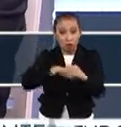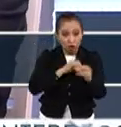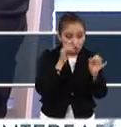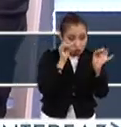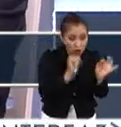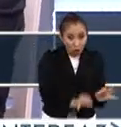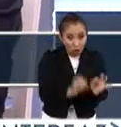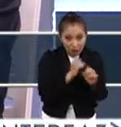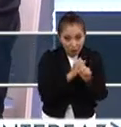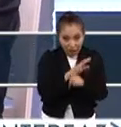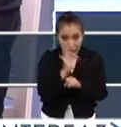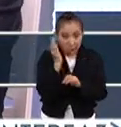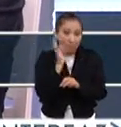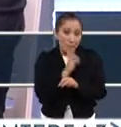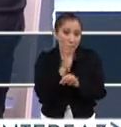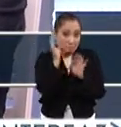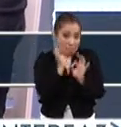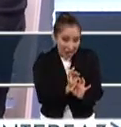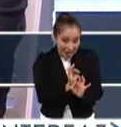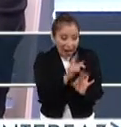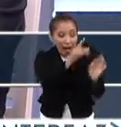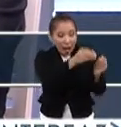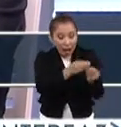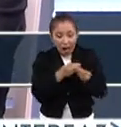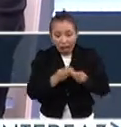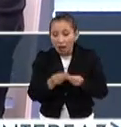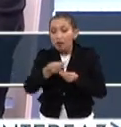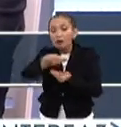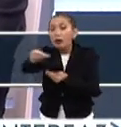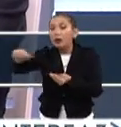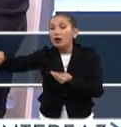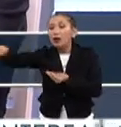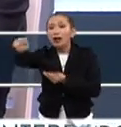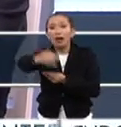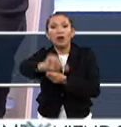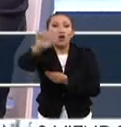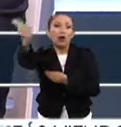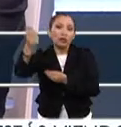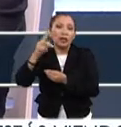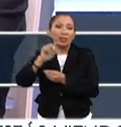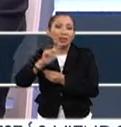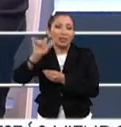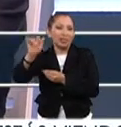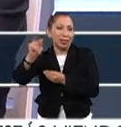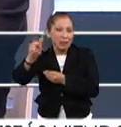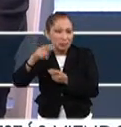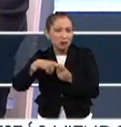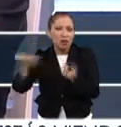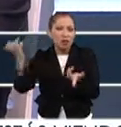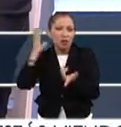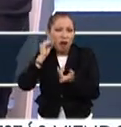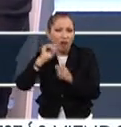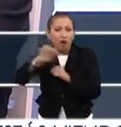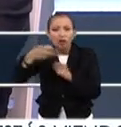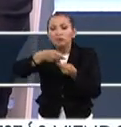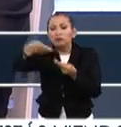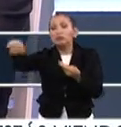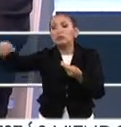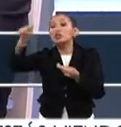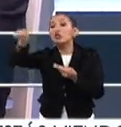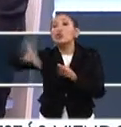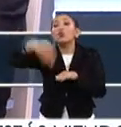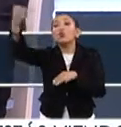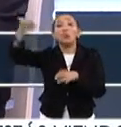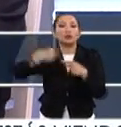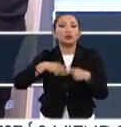nuestra información, de nuestra veracidad, es a nuestros usuarios, que son los otros, bueno, a nuestros clientes, que son otros medios, y estos a través de sus